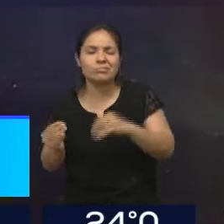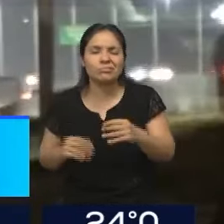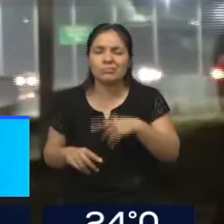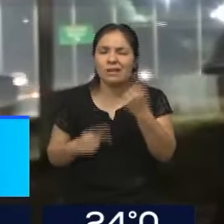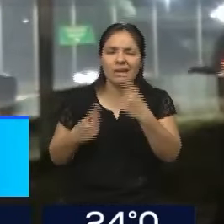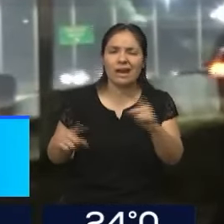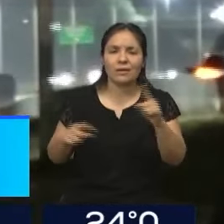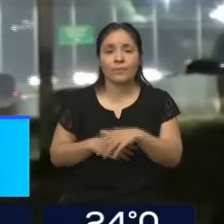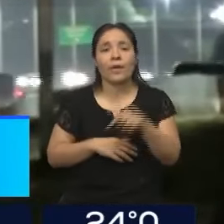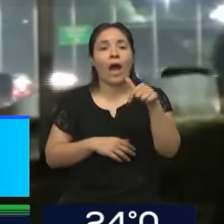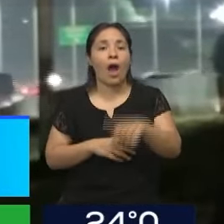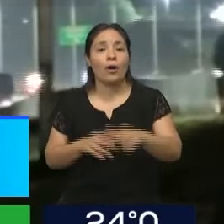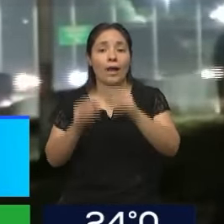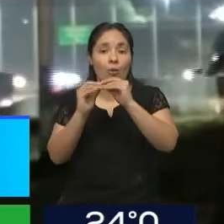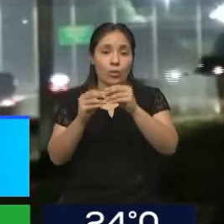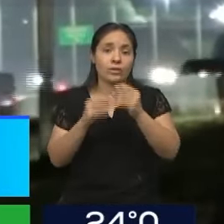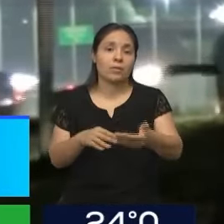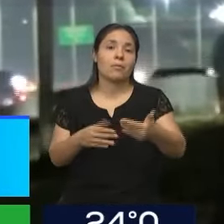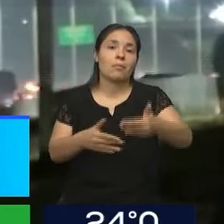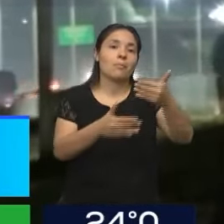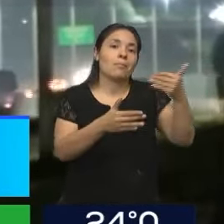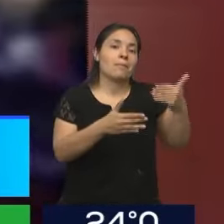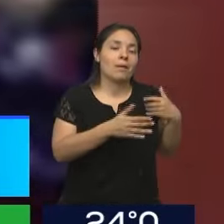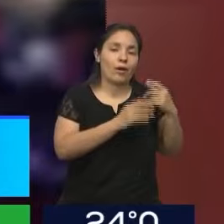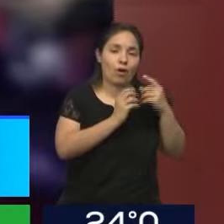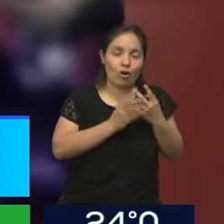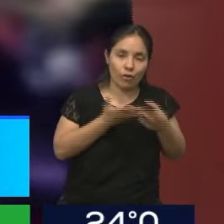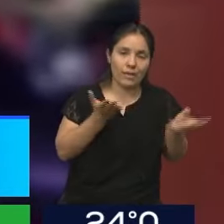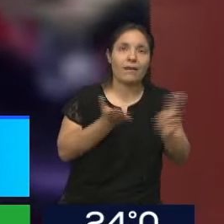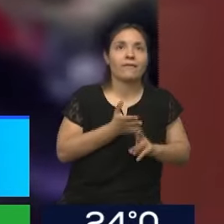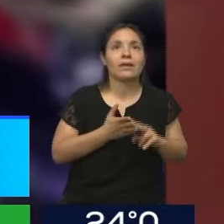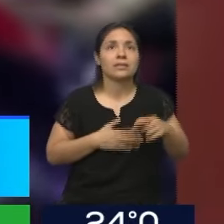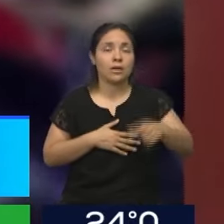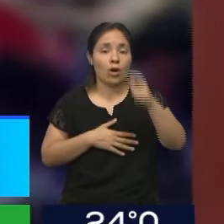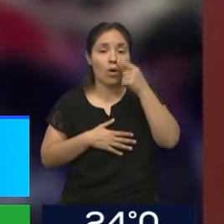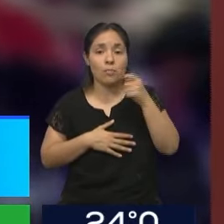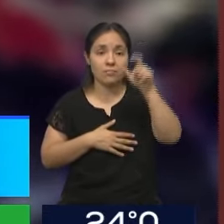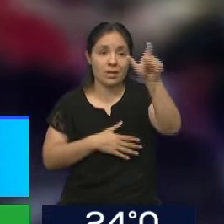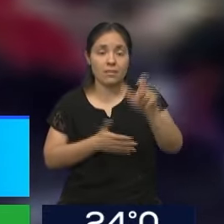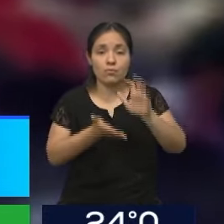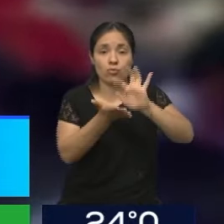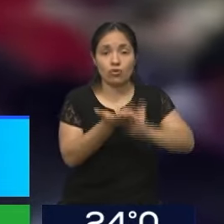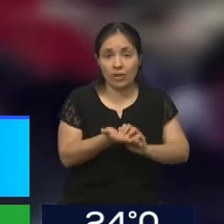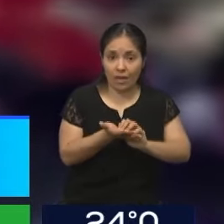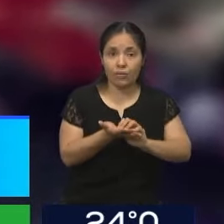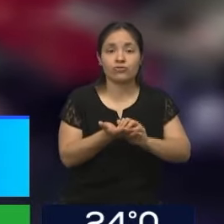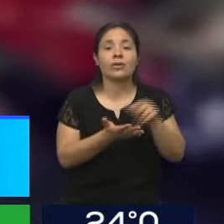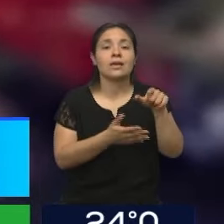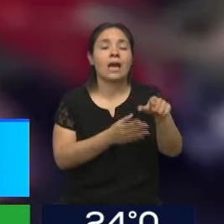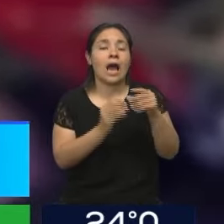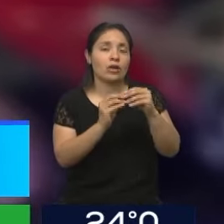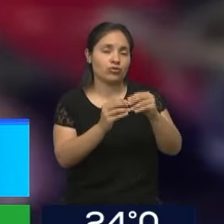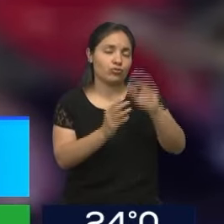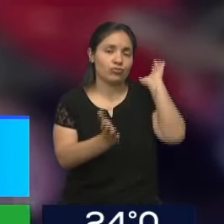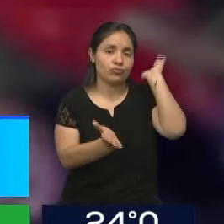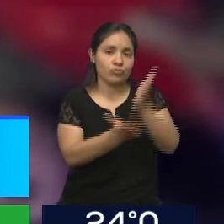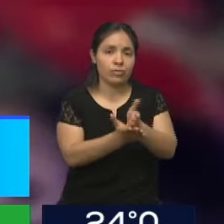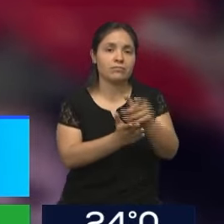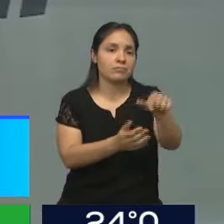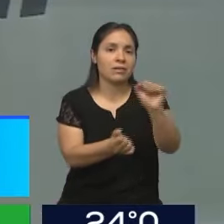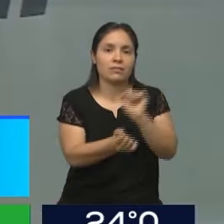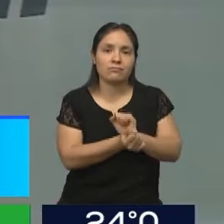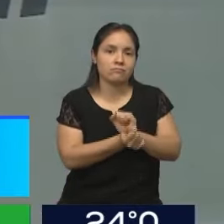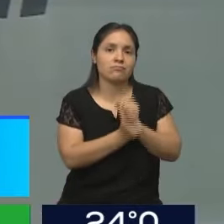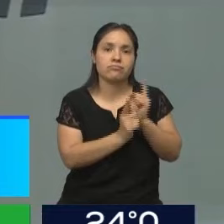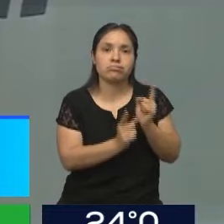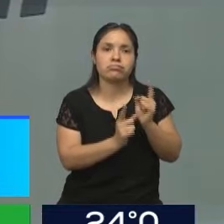vuelve al principio. El imputado por homicidio simple con dolo eventual por dos hechos en concurso real seguirá detenido en la cárcel